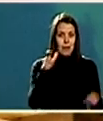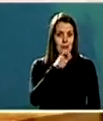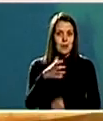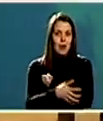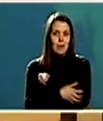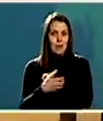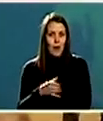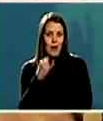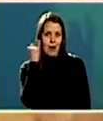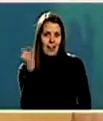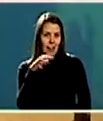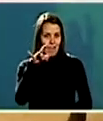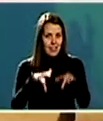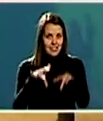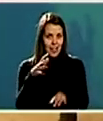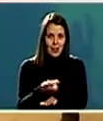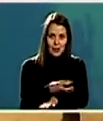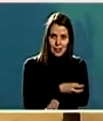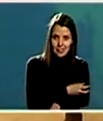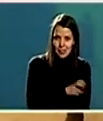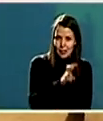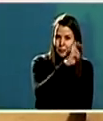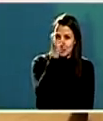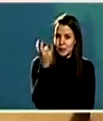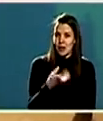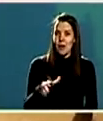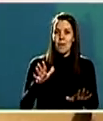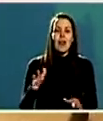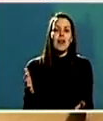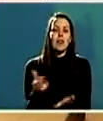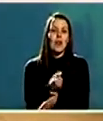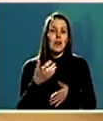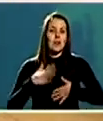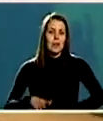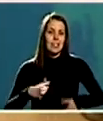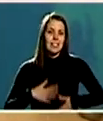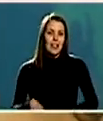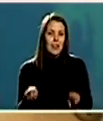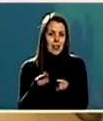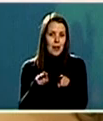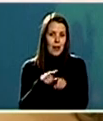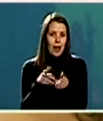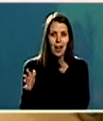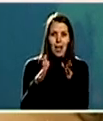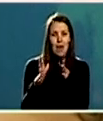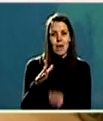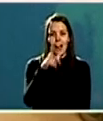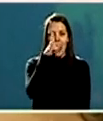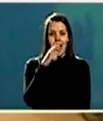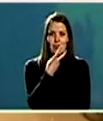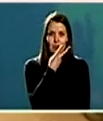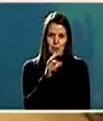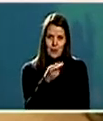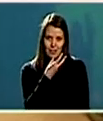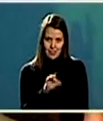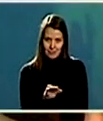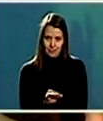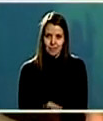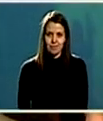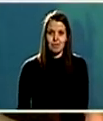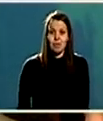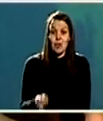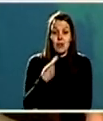pobres o antigo estación eos otros o má puro estilo dos anos 20 ISO perder nunca o espírito